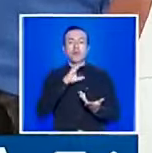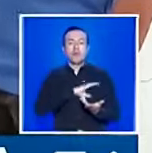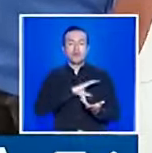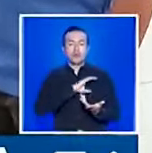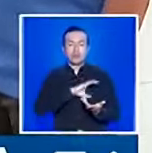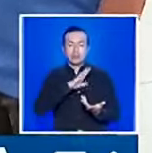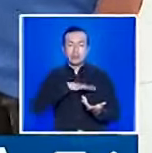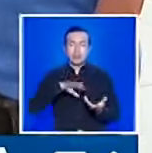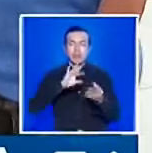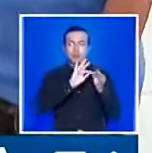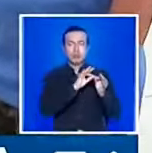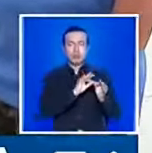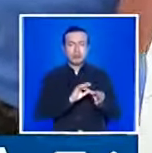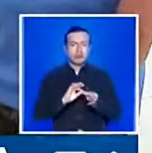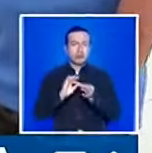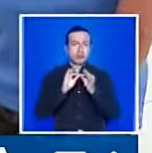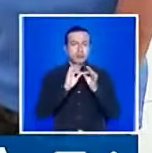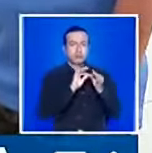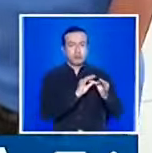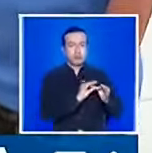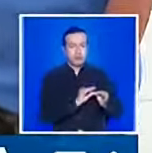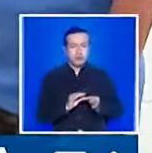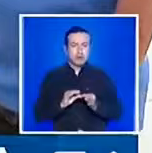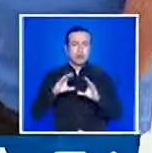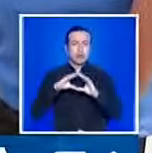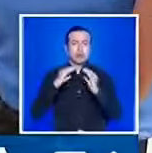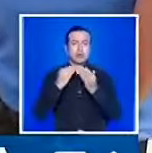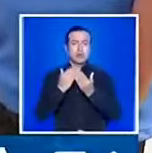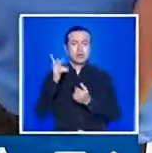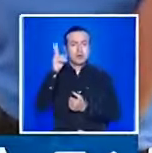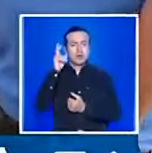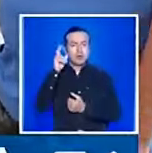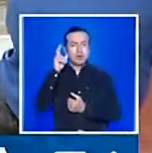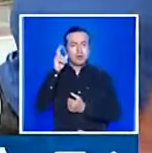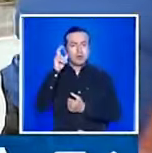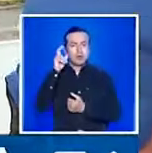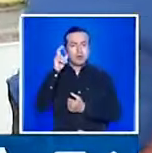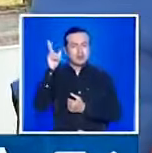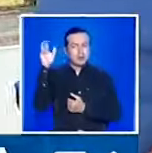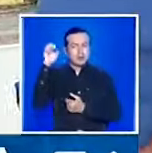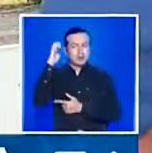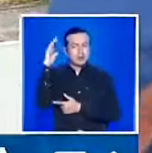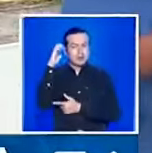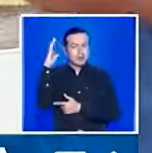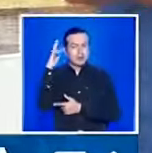la colocación de la alarma comunitaria. ¿El comité de seguridad? Ahí está. Ahí podemos...